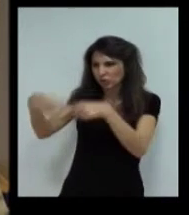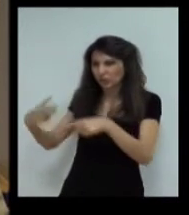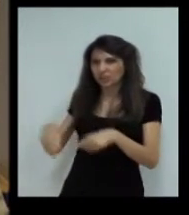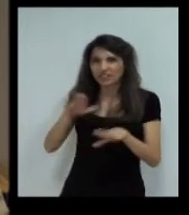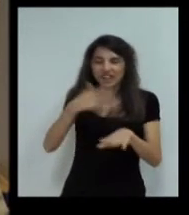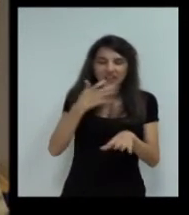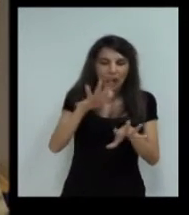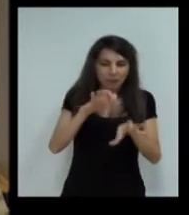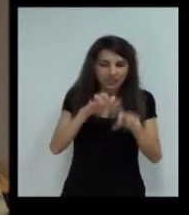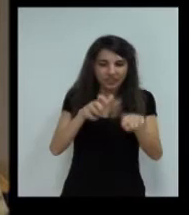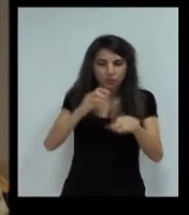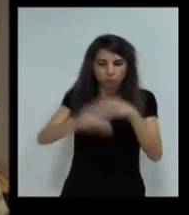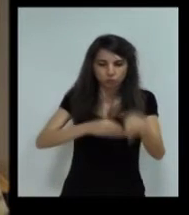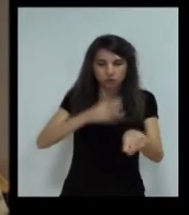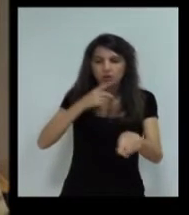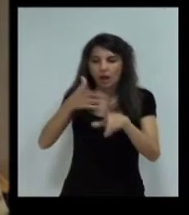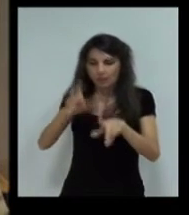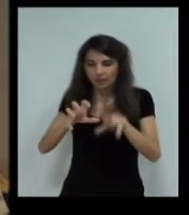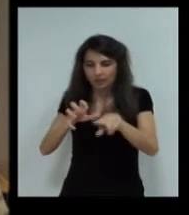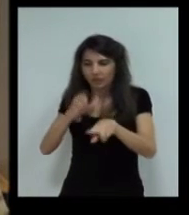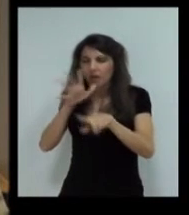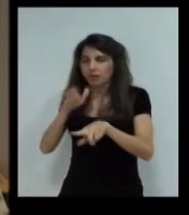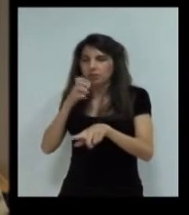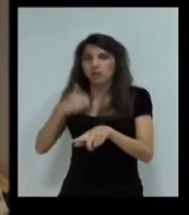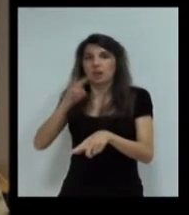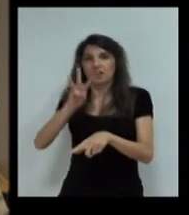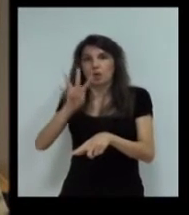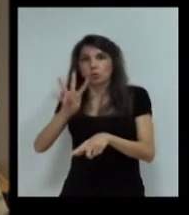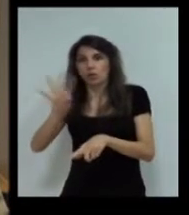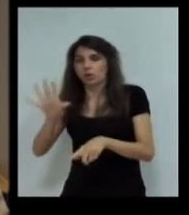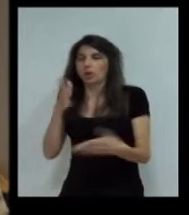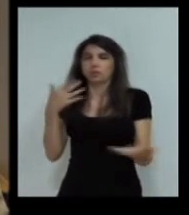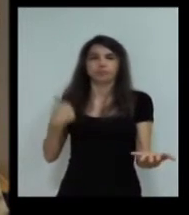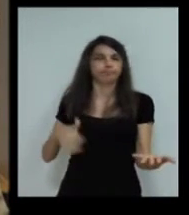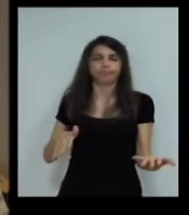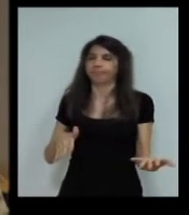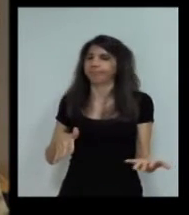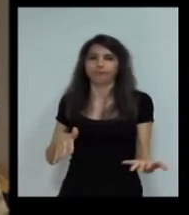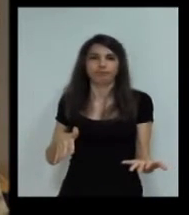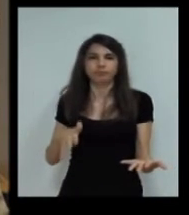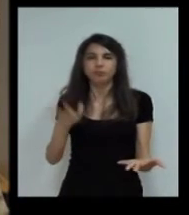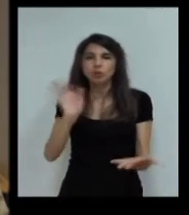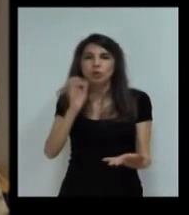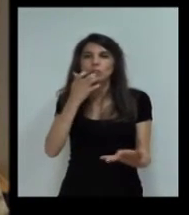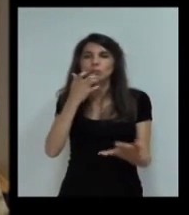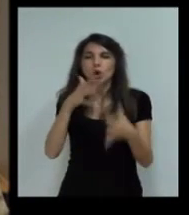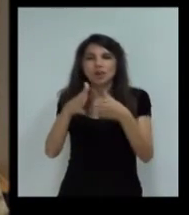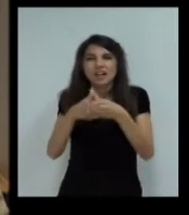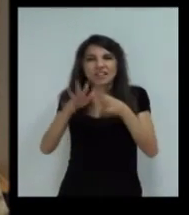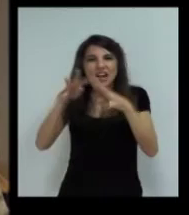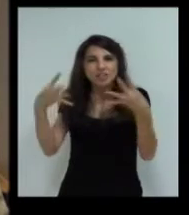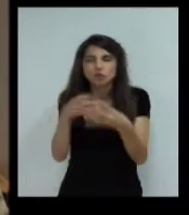¿no? ¿Dónde se encuentra aquí el cambio, el recall para el otro y para esto, o la navegación de una manera u otra?